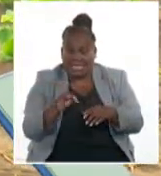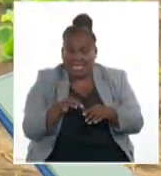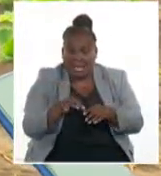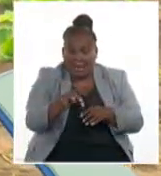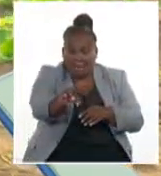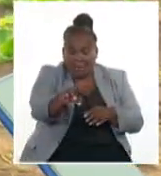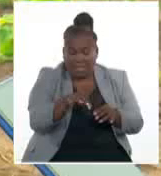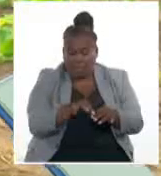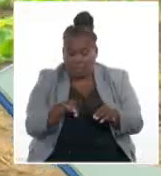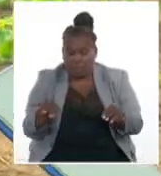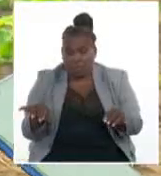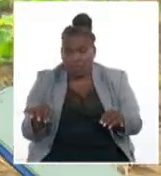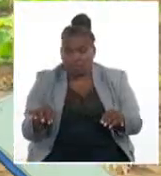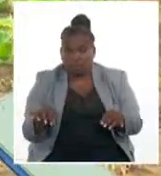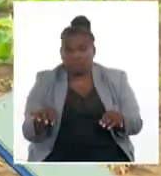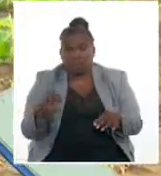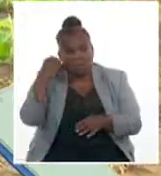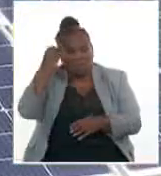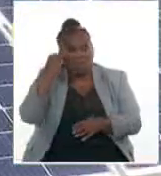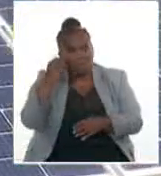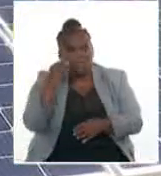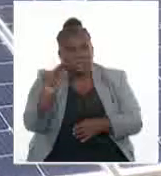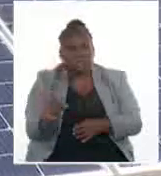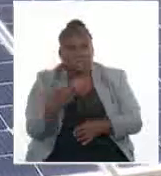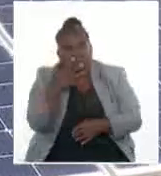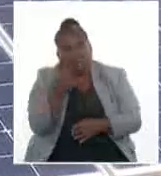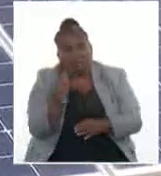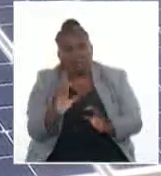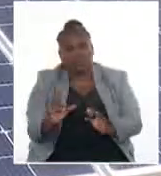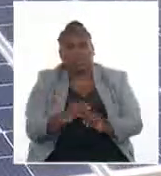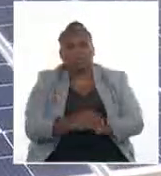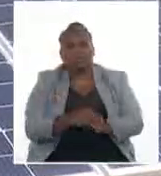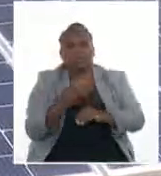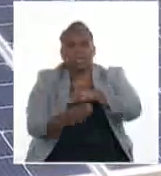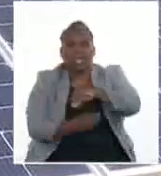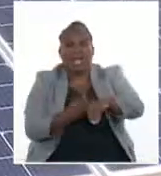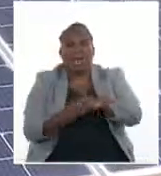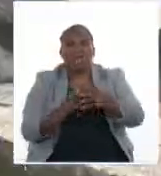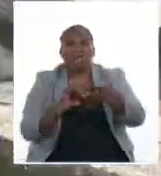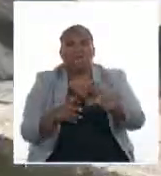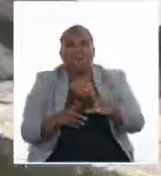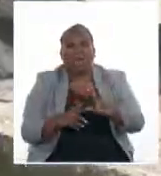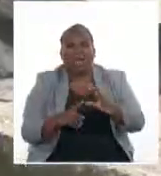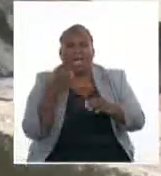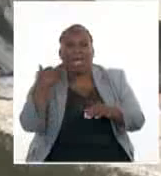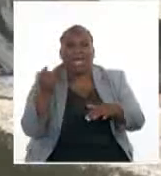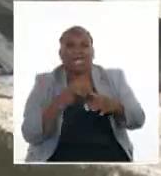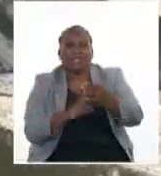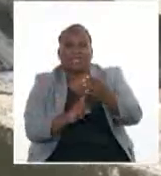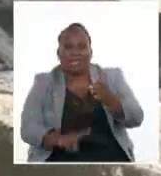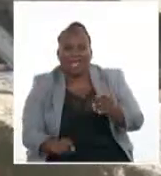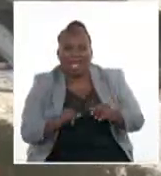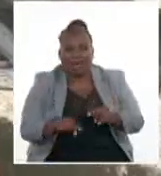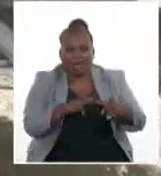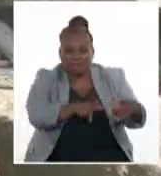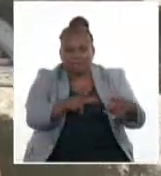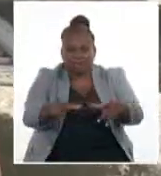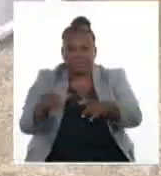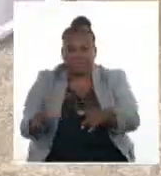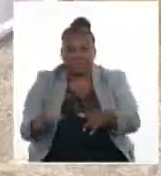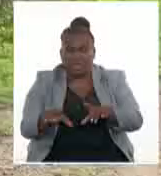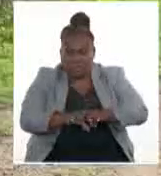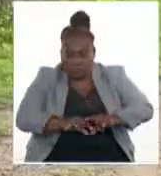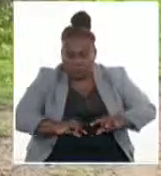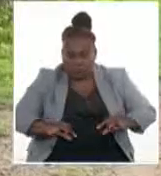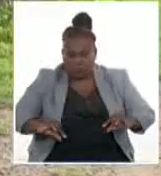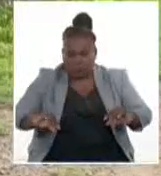que cubre las expectativas de los productores nuestros. El cambio de la matriz energética que permite la instalación de nuevas bombas para mejorar el abasto de